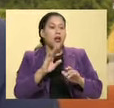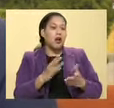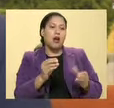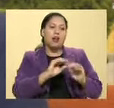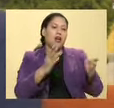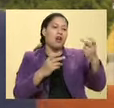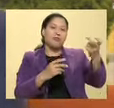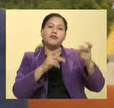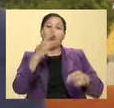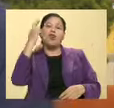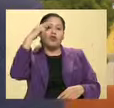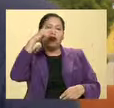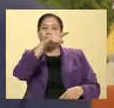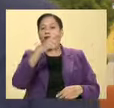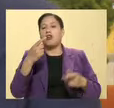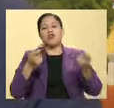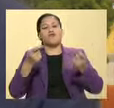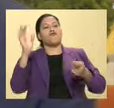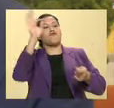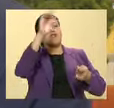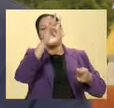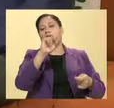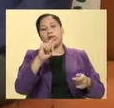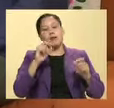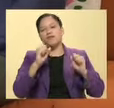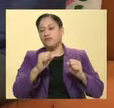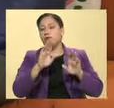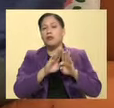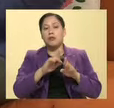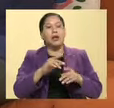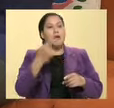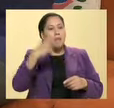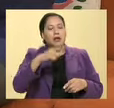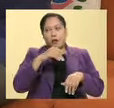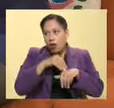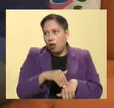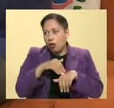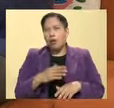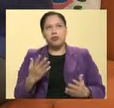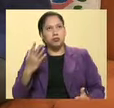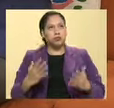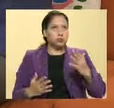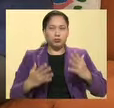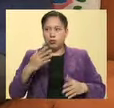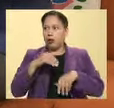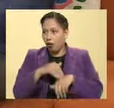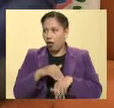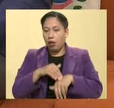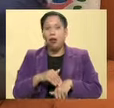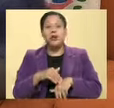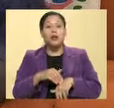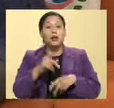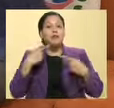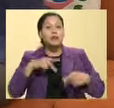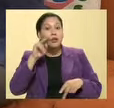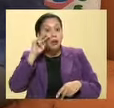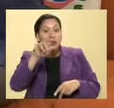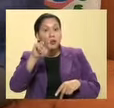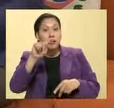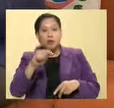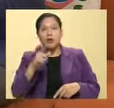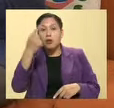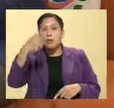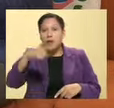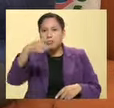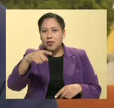pues es que a Rodrigo Murray lo manipula a la televisión y le dice lo que tiene que hacer porque es un robot que obedece perfecto. Entonces la gente que nos está viendo, nosotros le estamos diciendo lo que